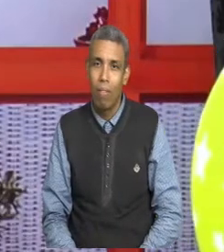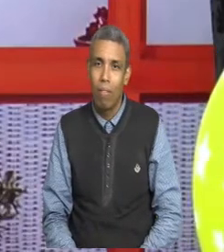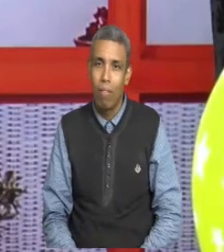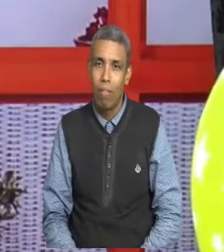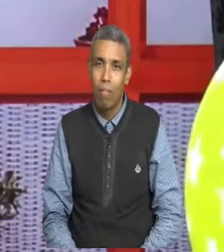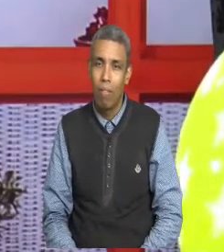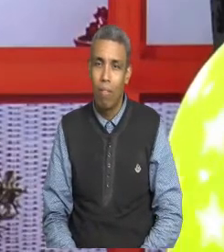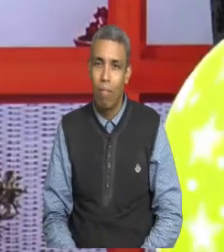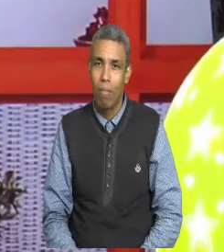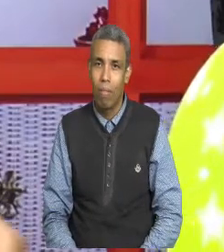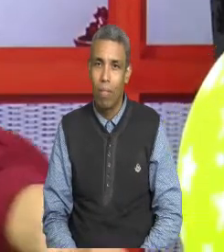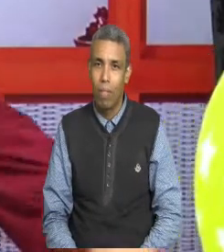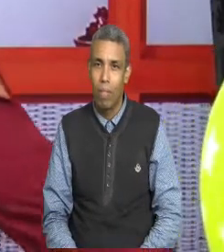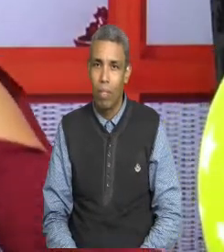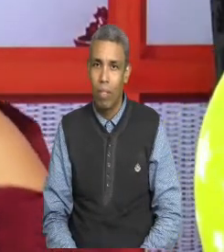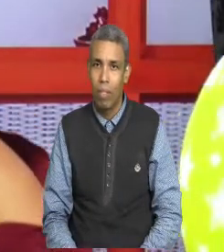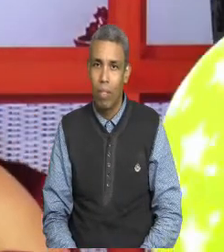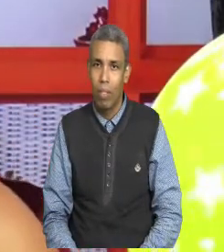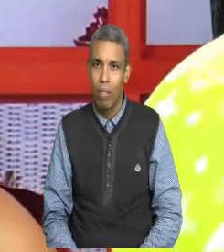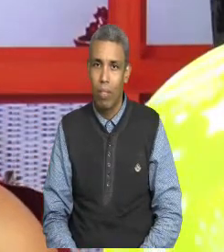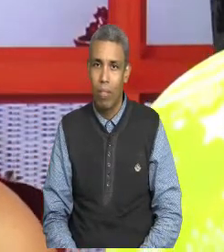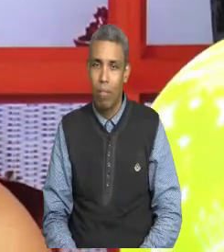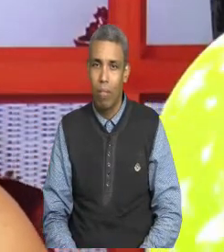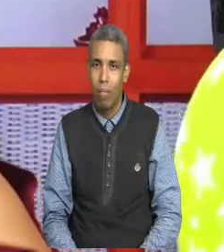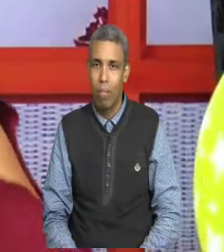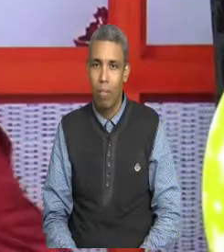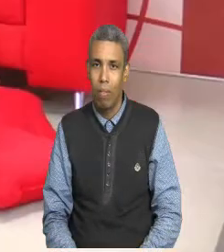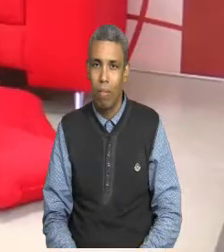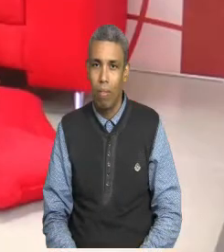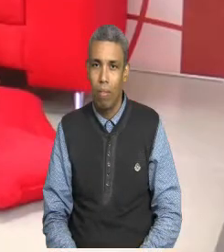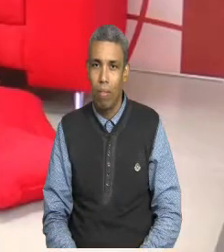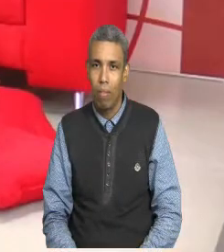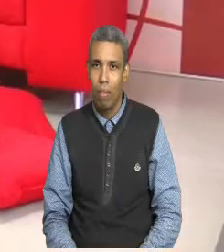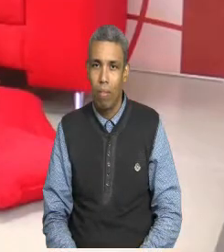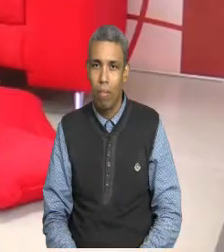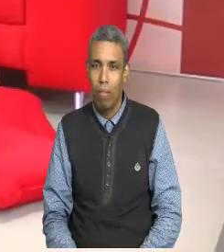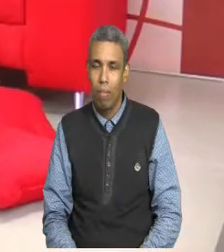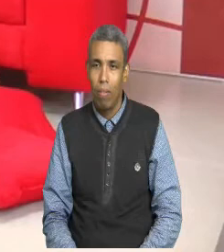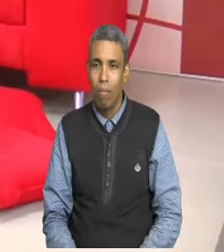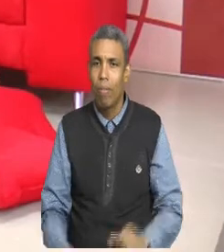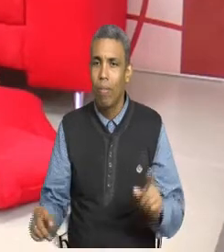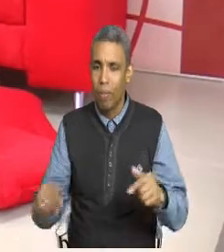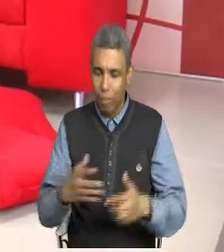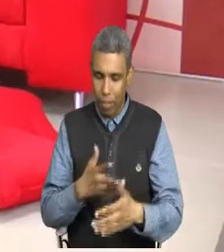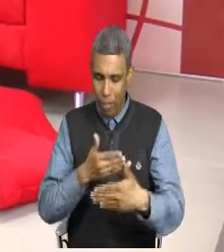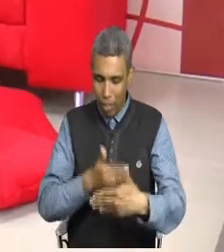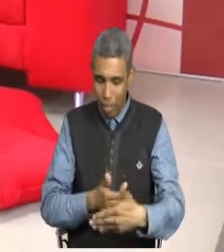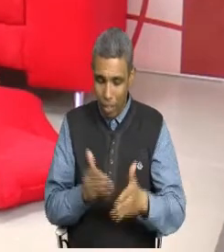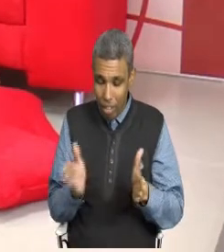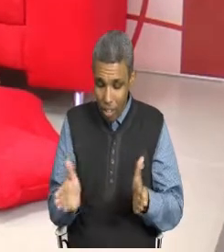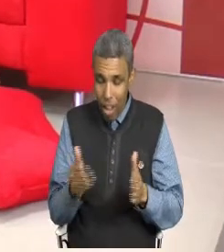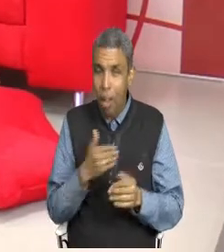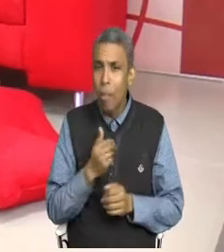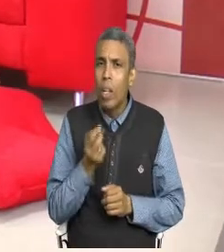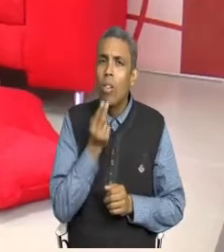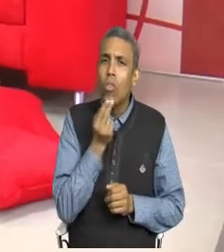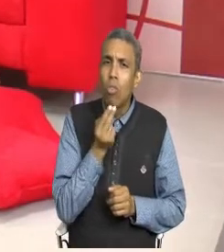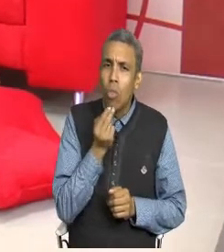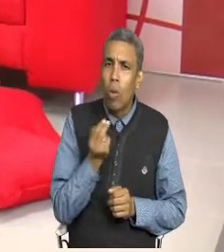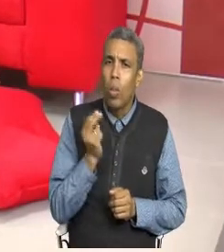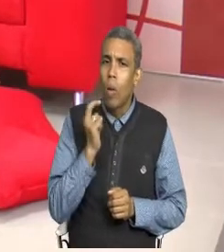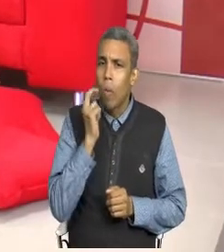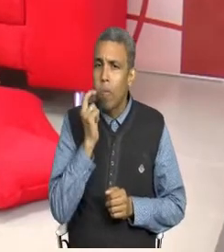ofreciendo unas cajas que incluyen dulces también, muy lindas. Que si alguno de